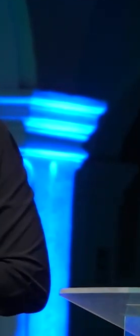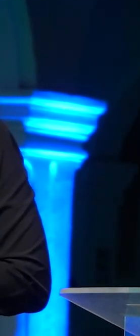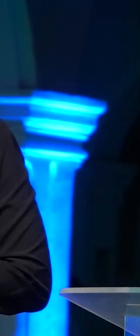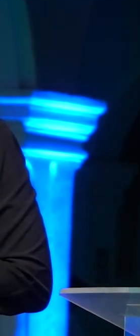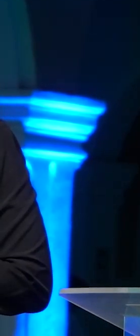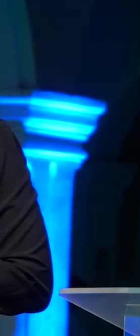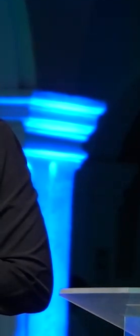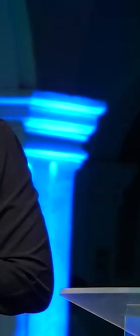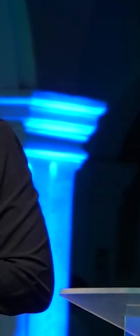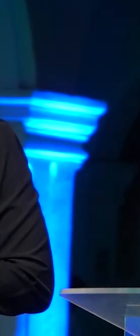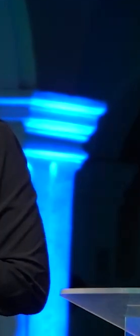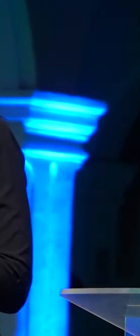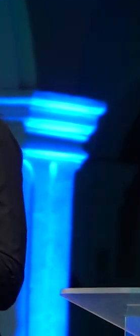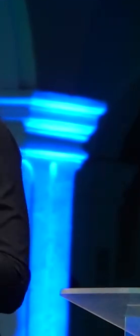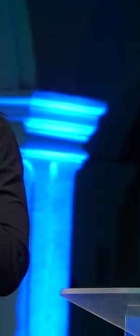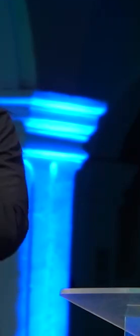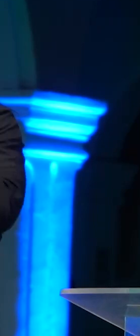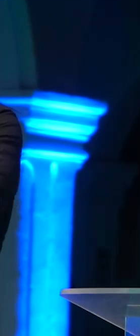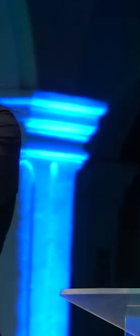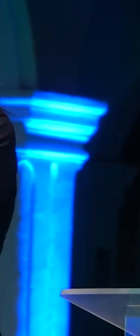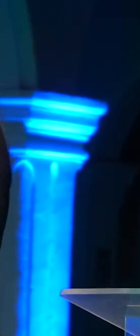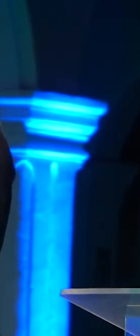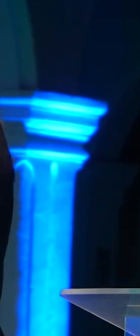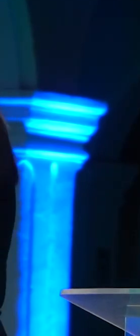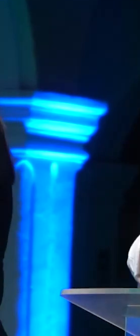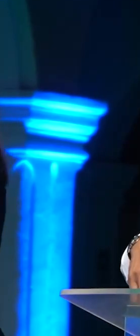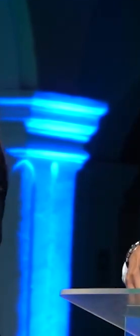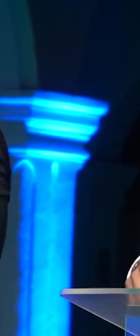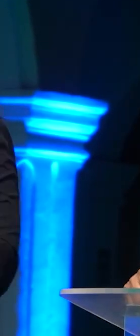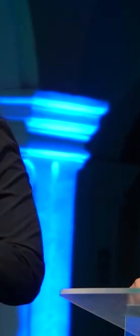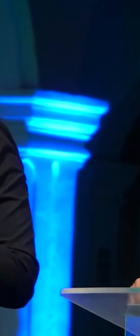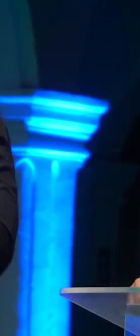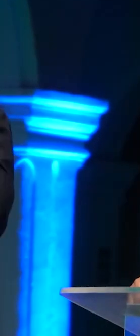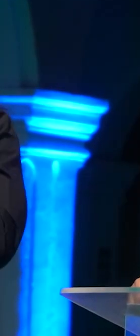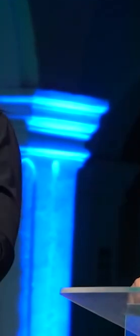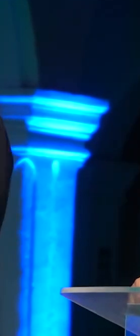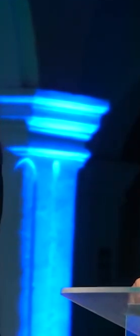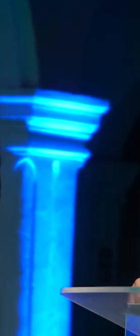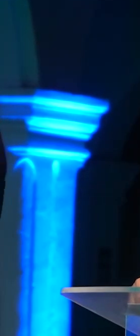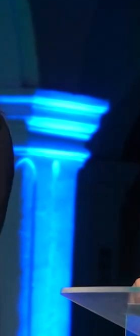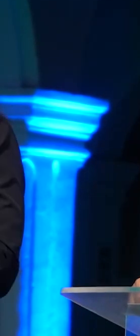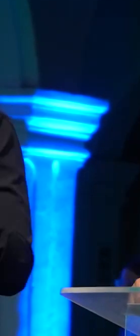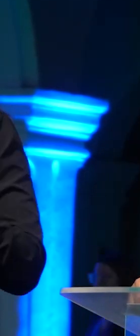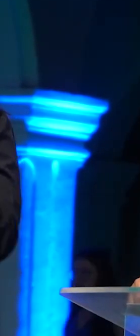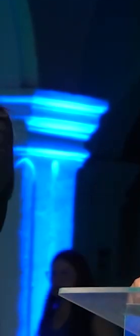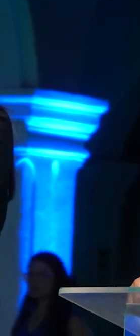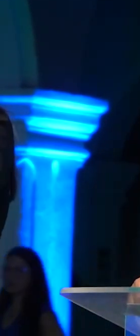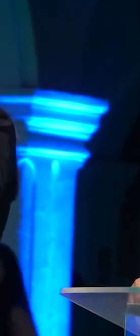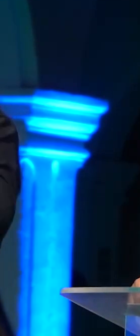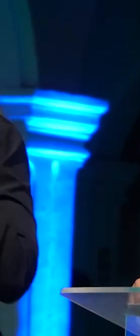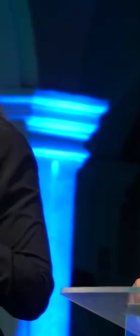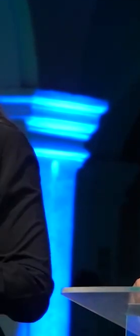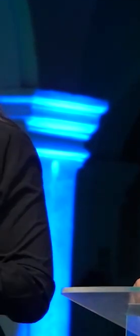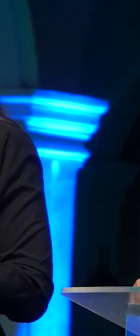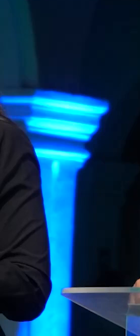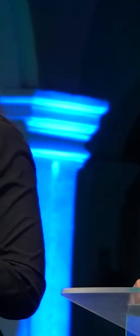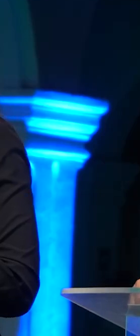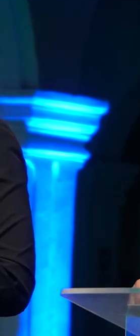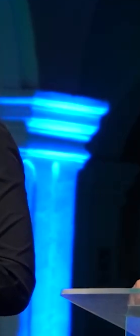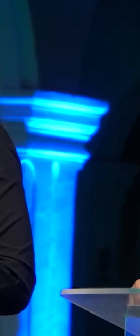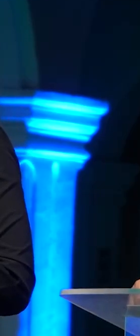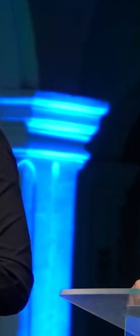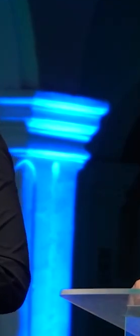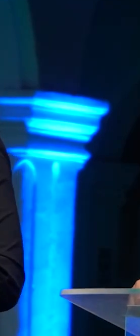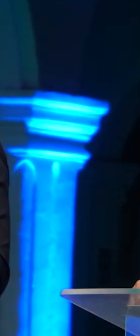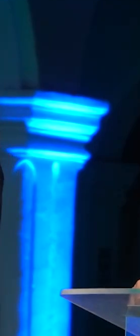a los invitados, parte, socios, aliados estratégicos de la universidad, doctora Silvia de la Cámara de Comercio